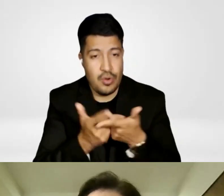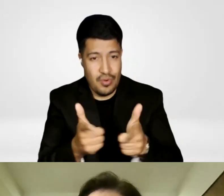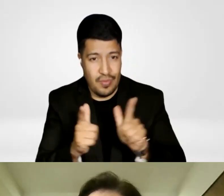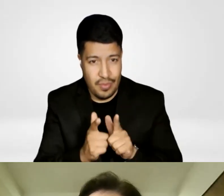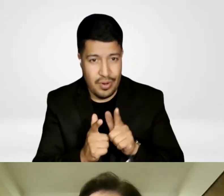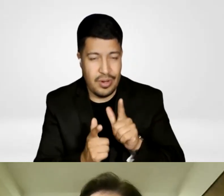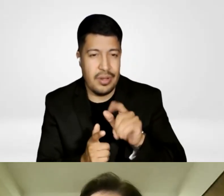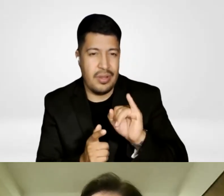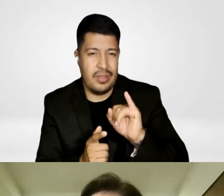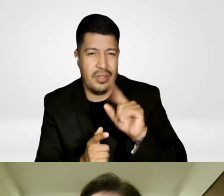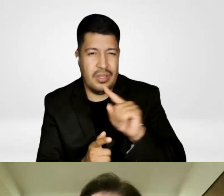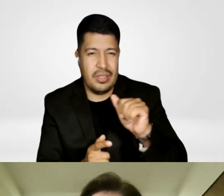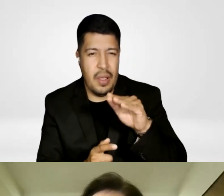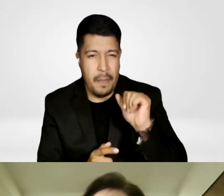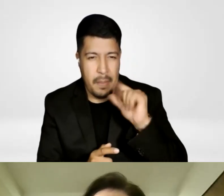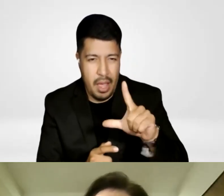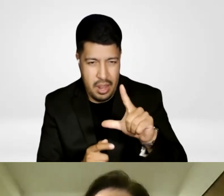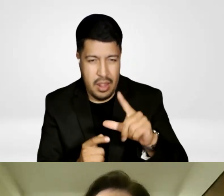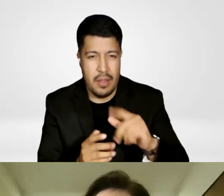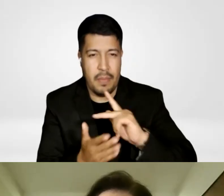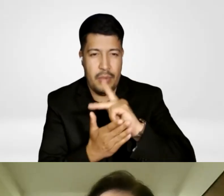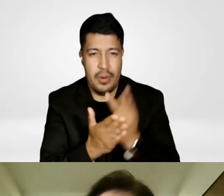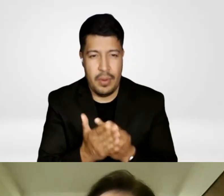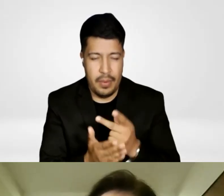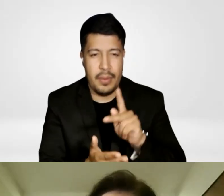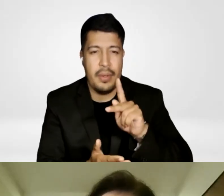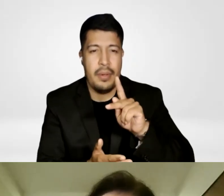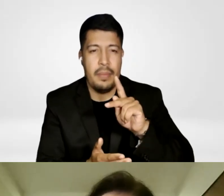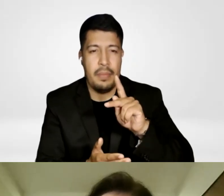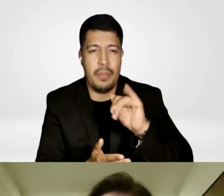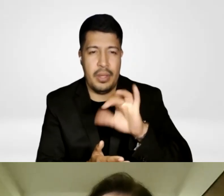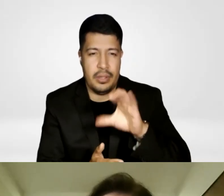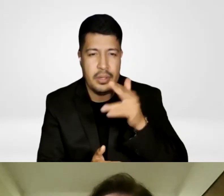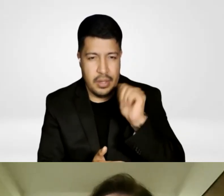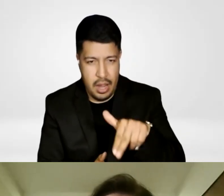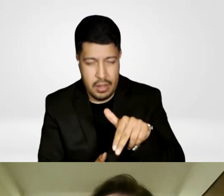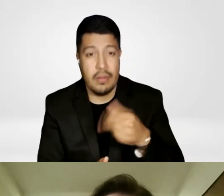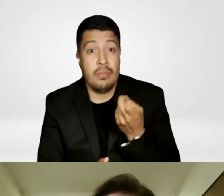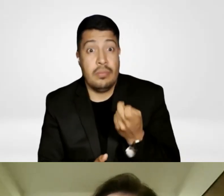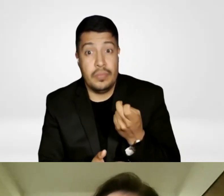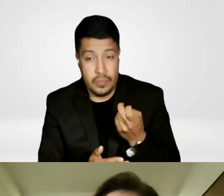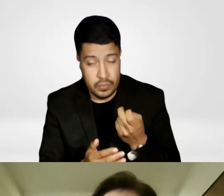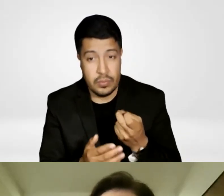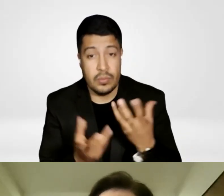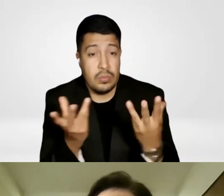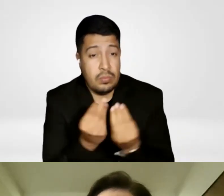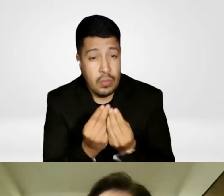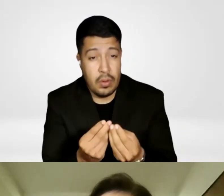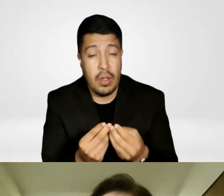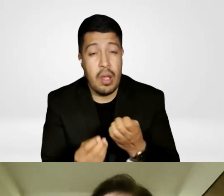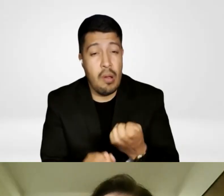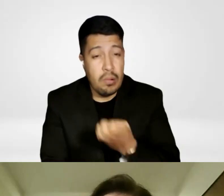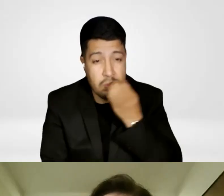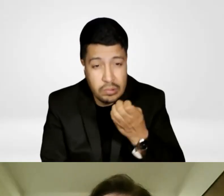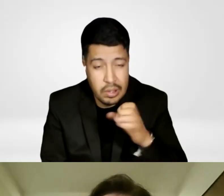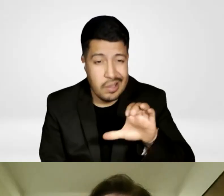ISAMAL del proyecto Pichan. Ustedes saben que además de estar trabajando directamente en las escuelas, en los centros de atención múltiple